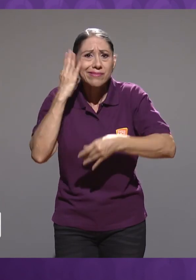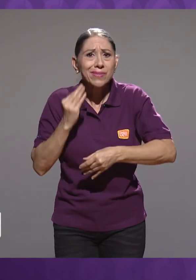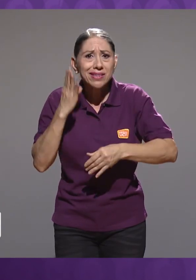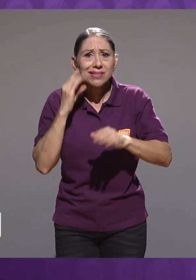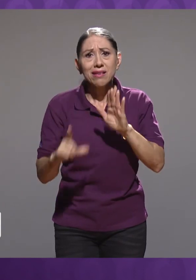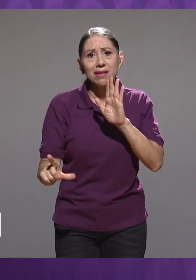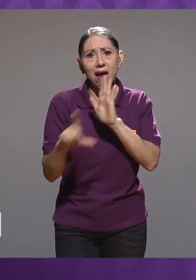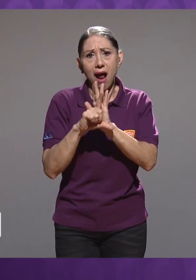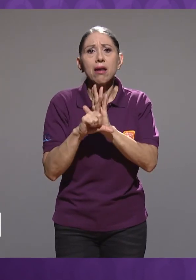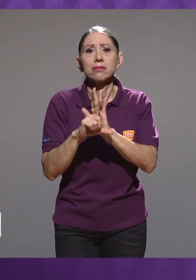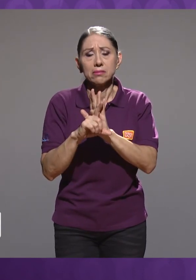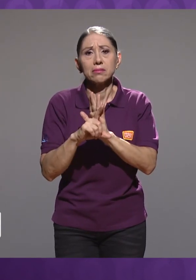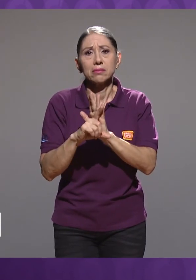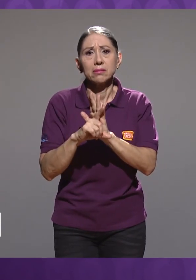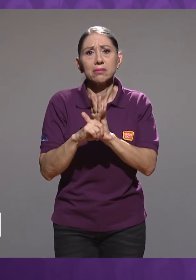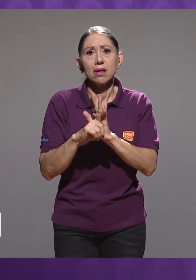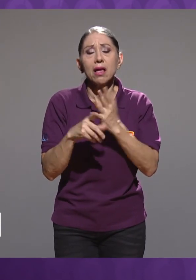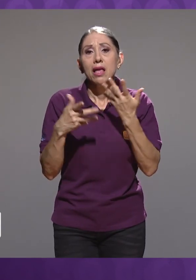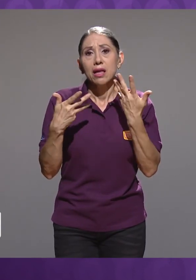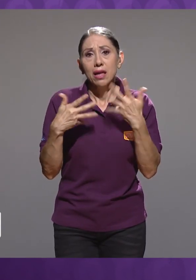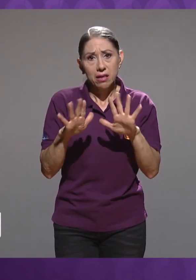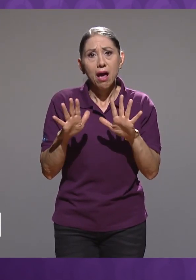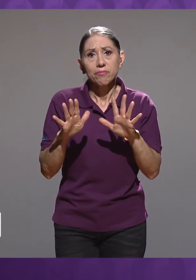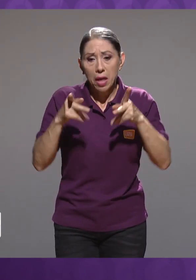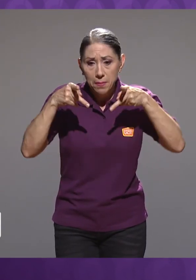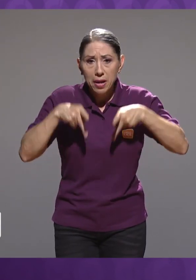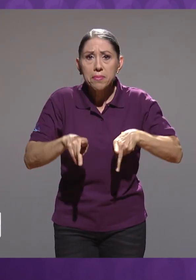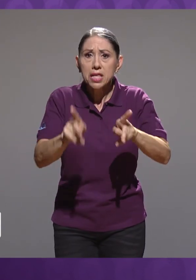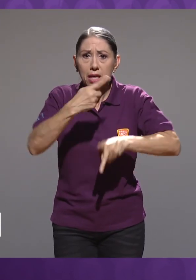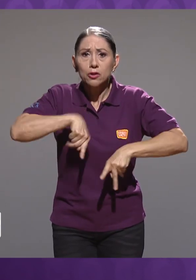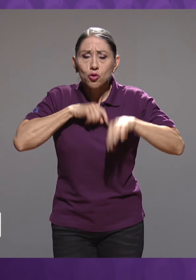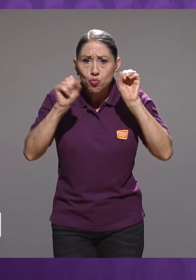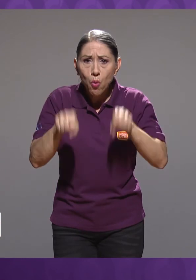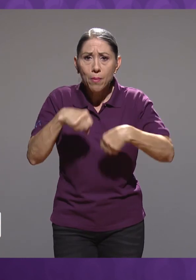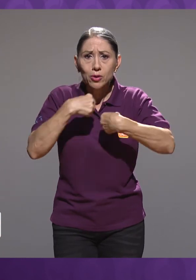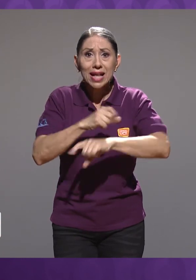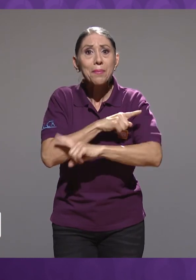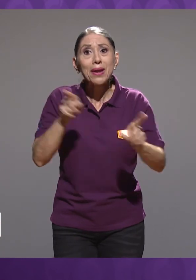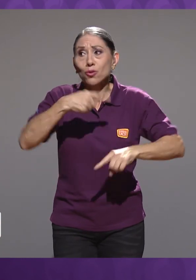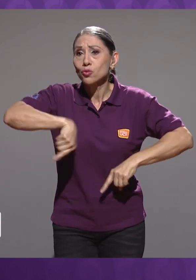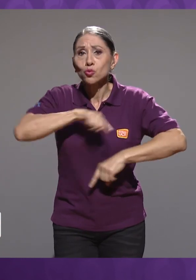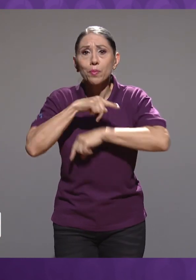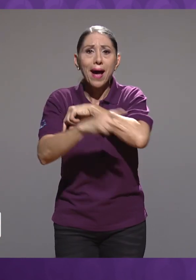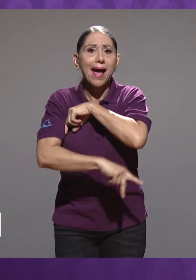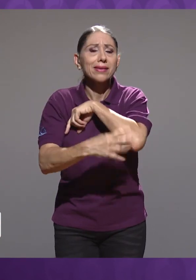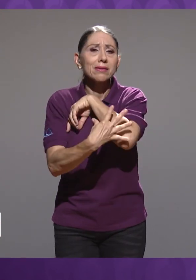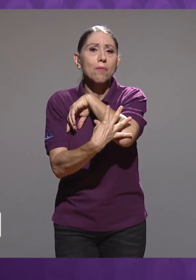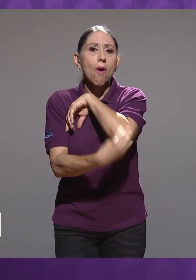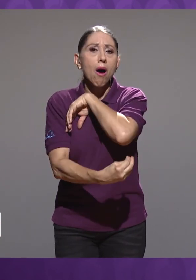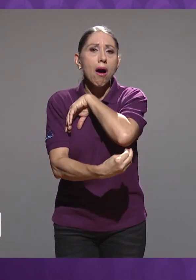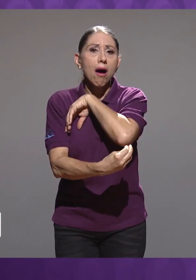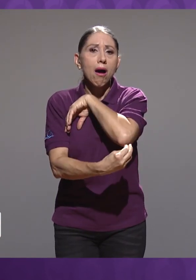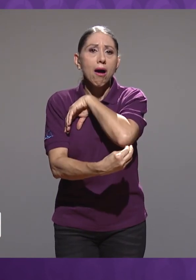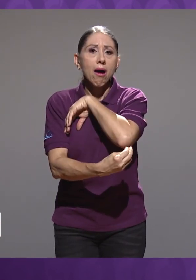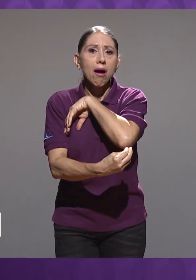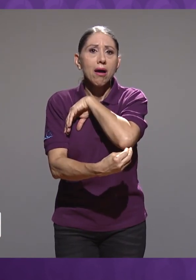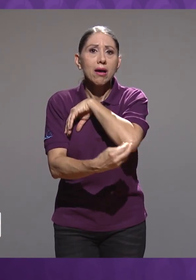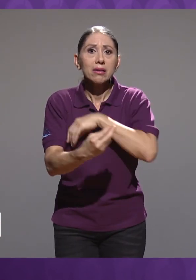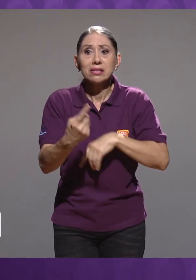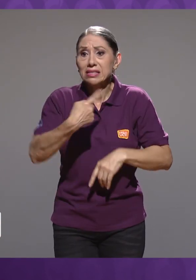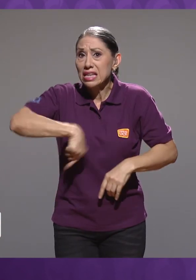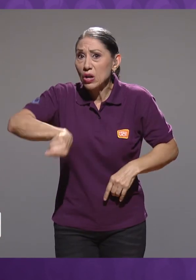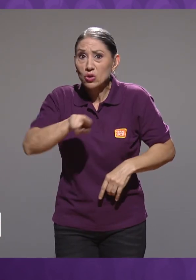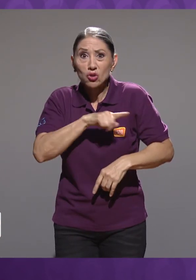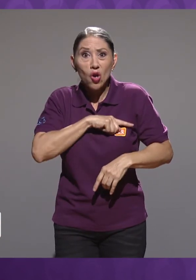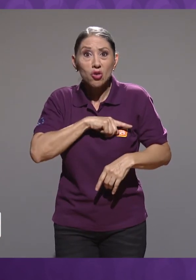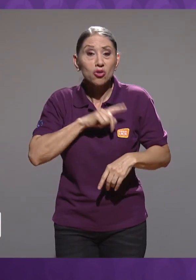bagaje jurídico que nos lo permite hacer, pero somos un país pobre. Somos un país